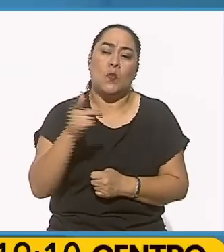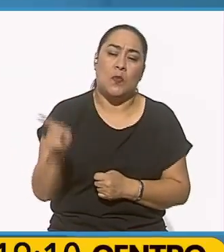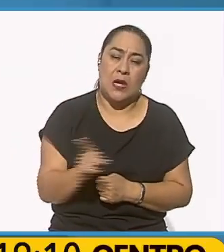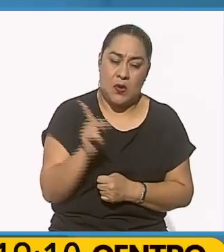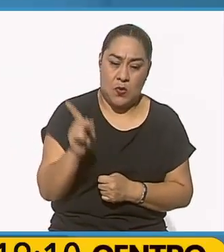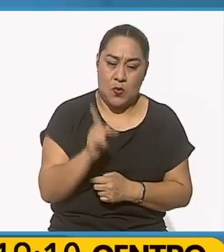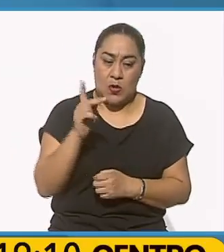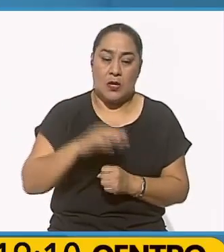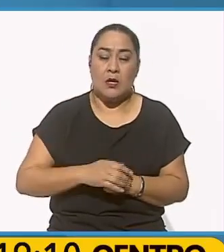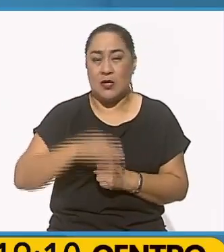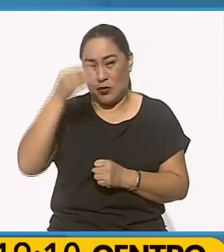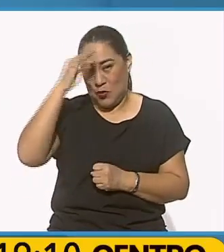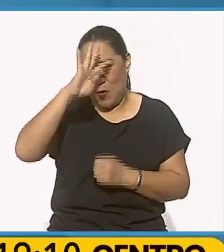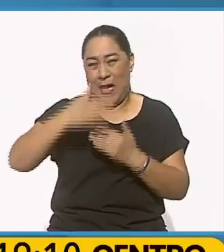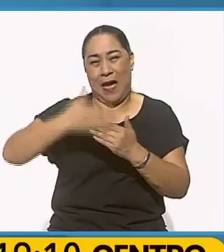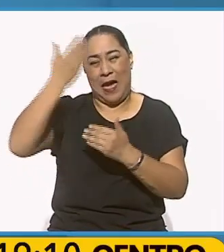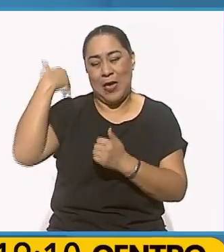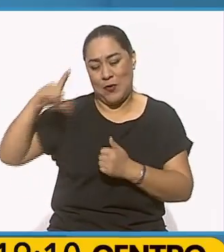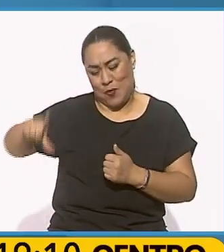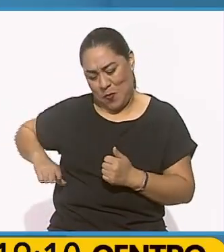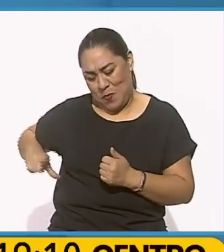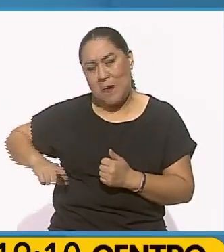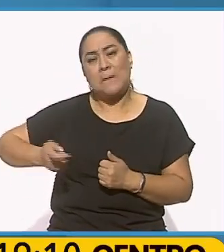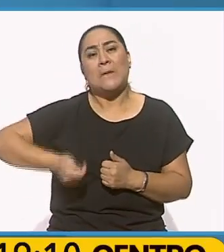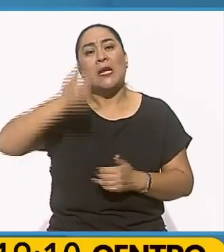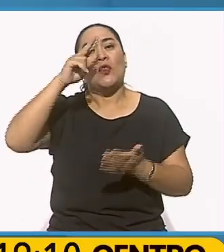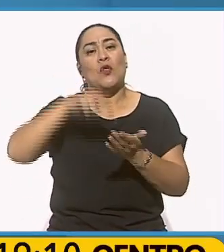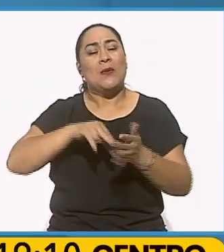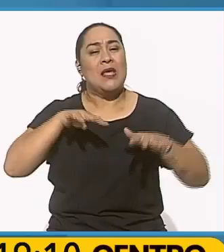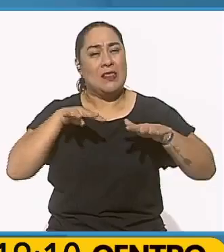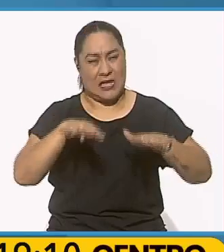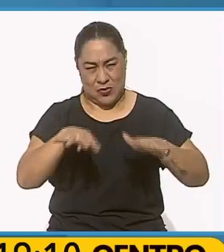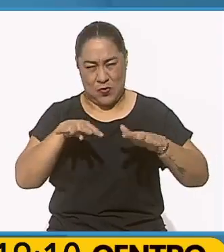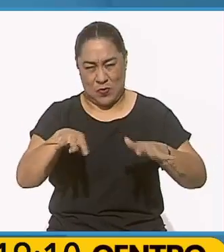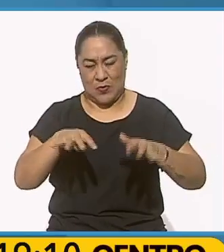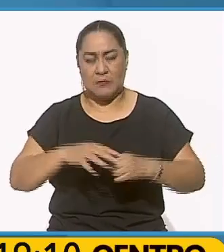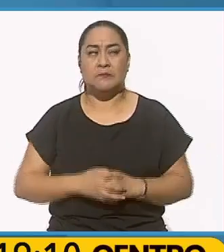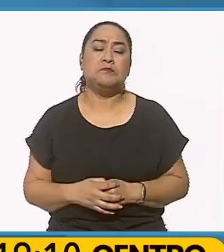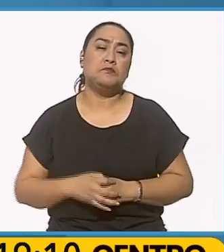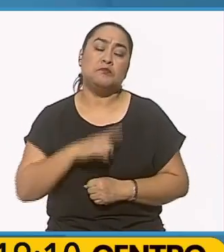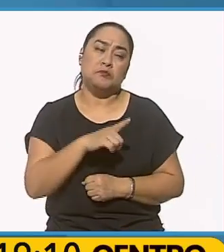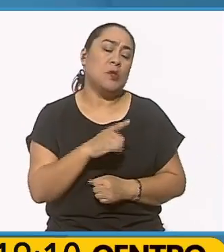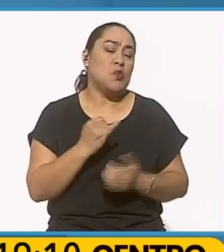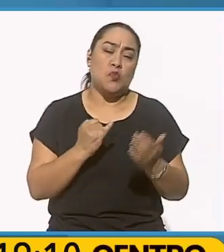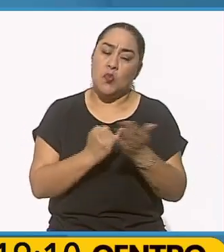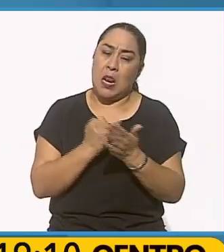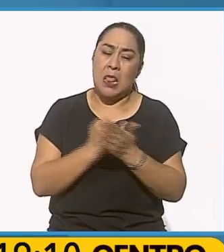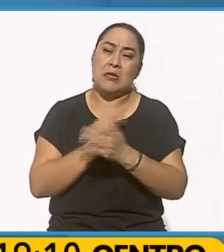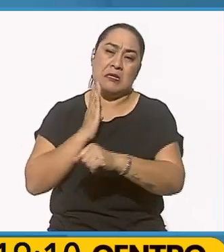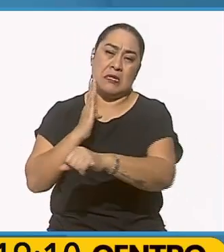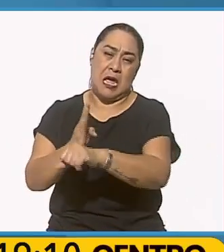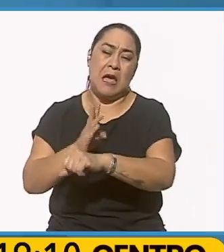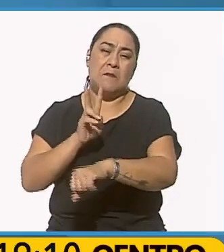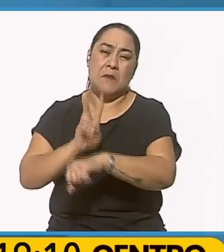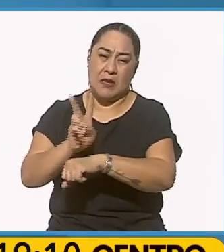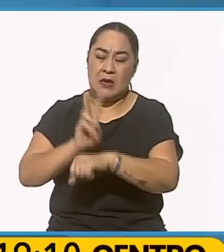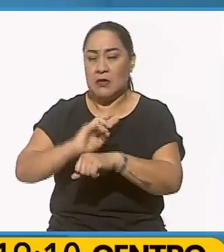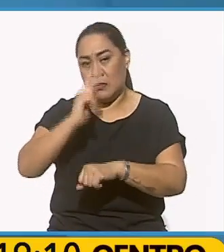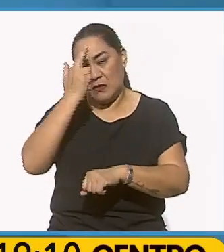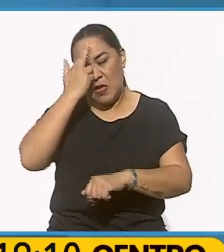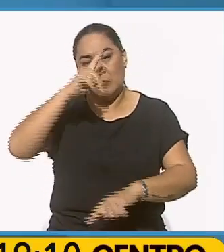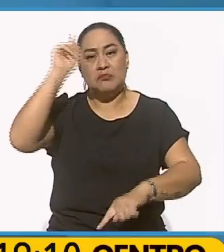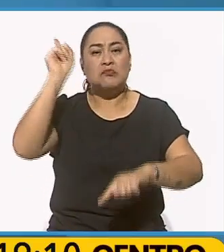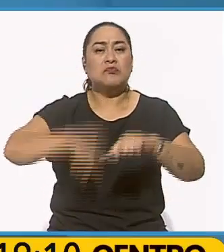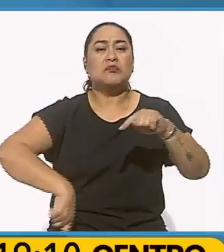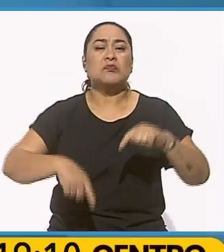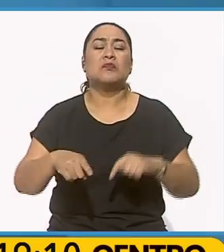Trump durante su primer mandato en 2019, pues impuso estas medidas a Venezuela, ¿no? Con el embargo de crudo,